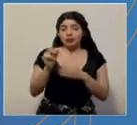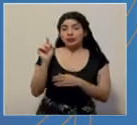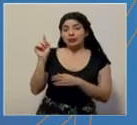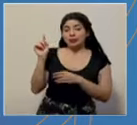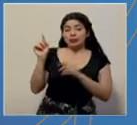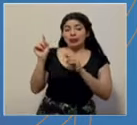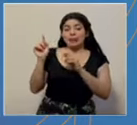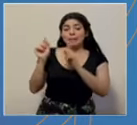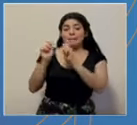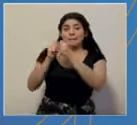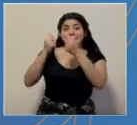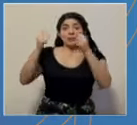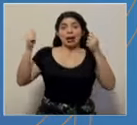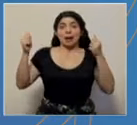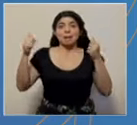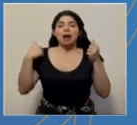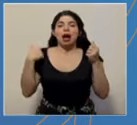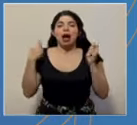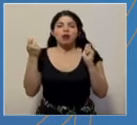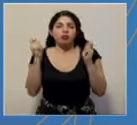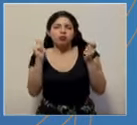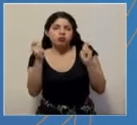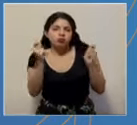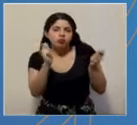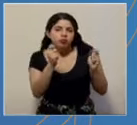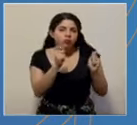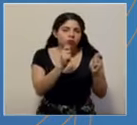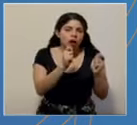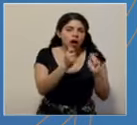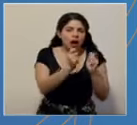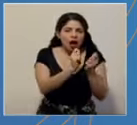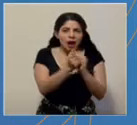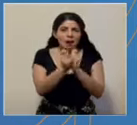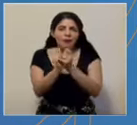mapa de alertas ha sufrido variaciones en relación